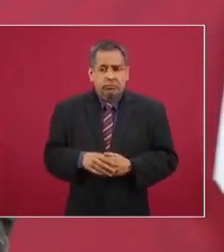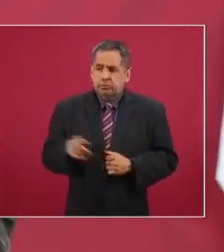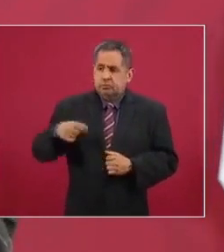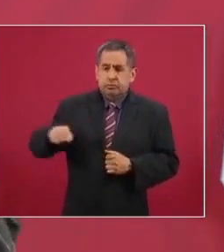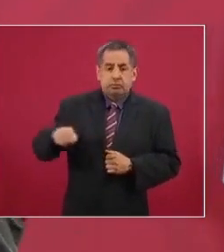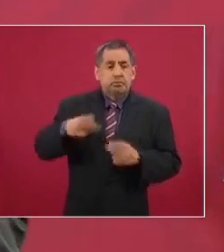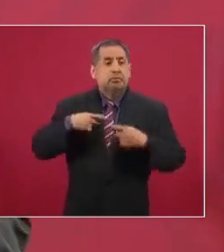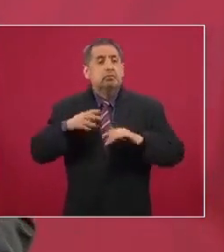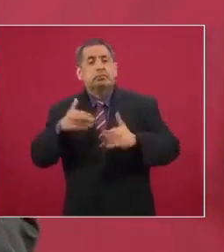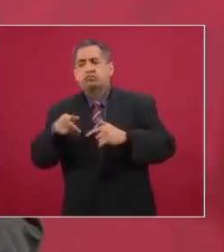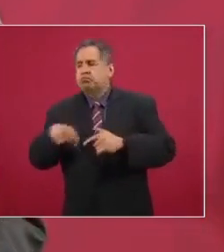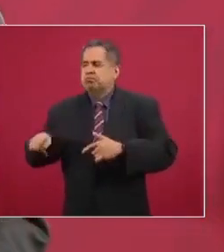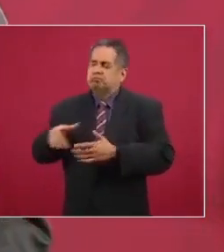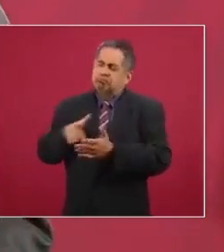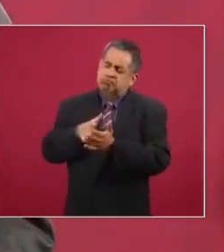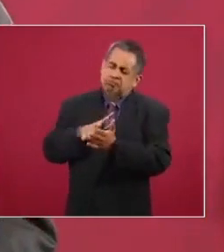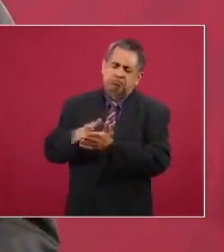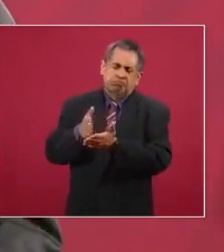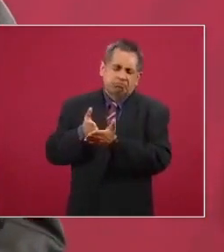leales al pueblo,